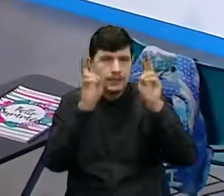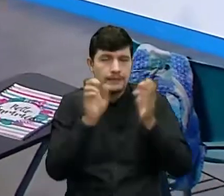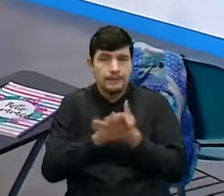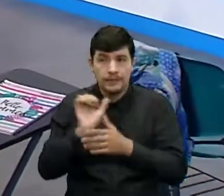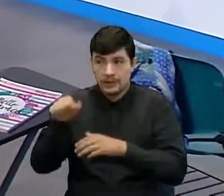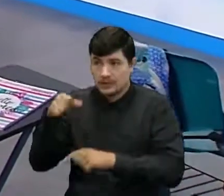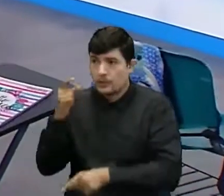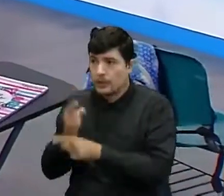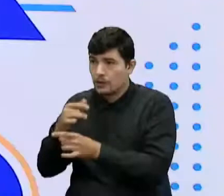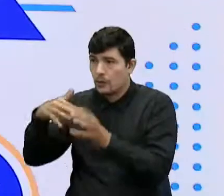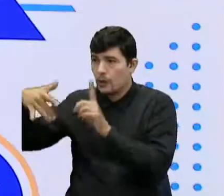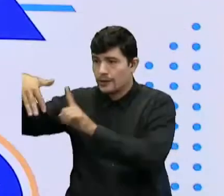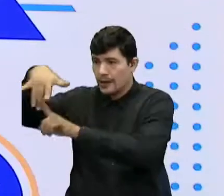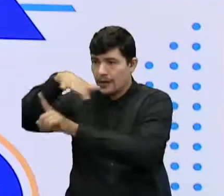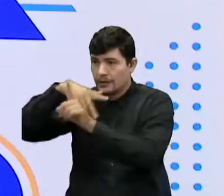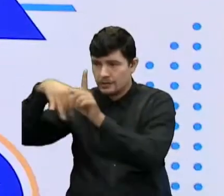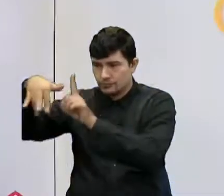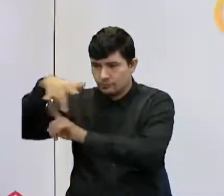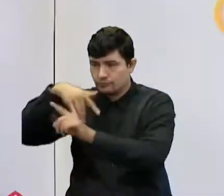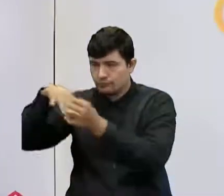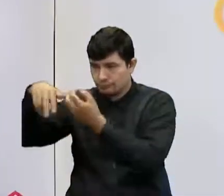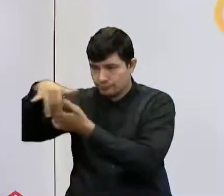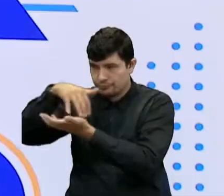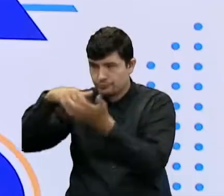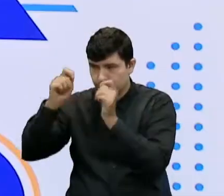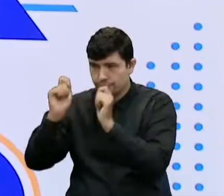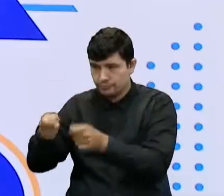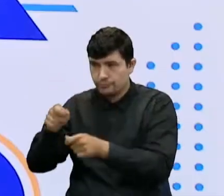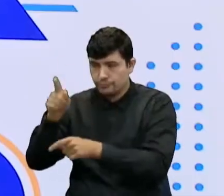hablamos de un entorno que le llamábamos, ¿qué? Ecosistema